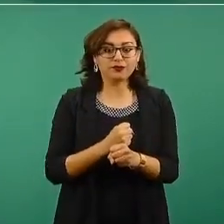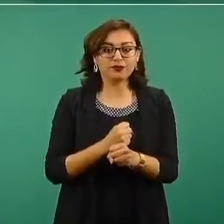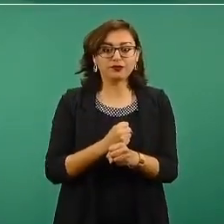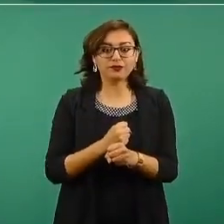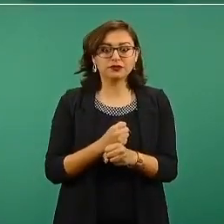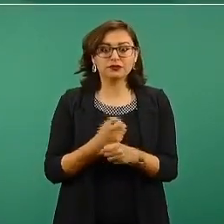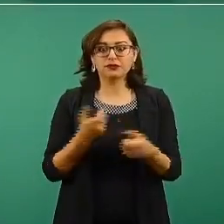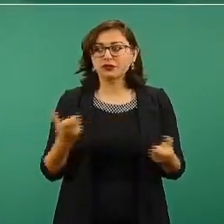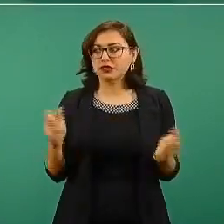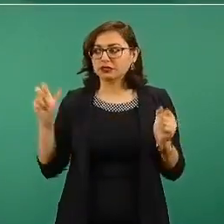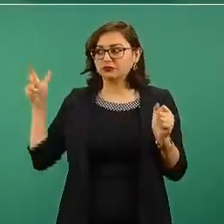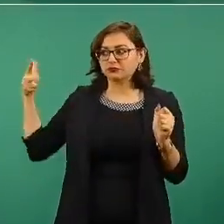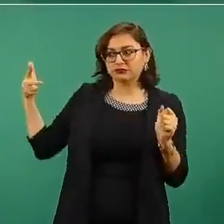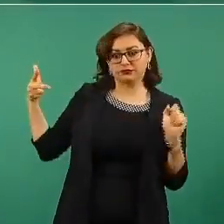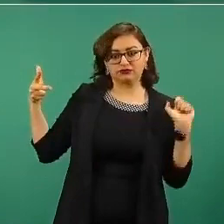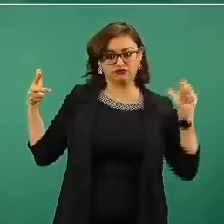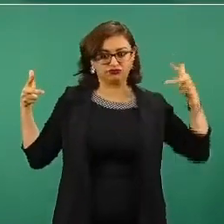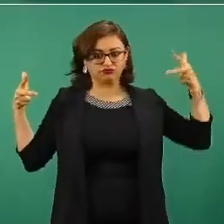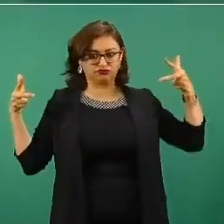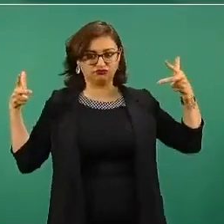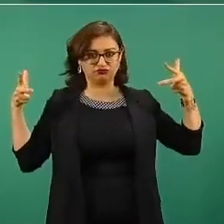que están todas las cámaras y todo.